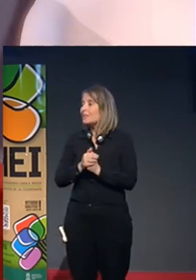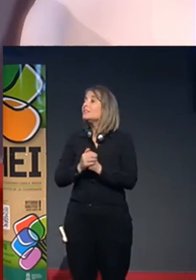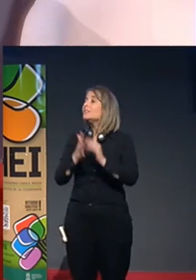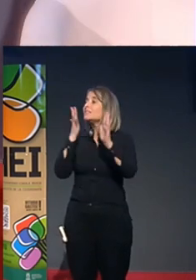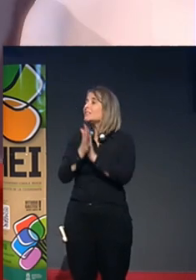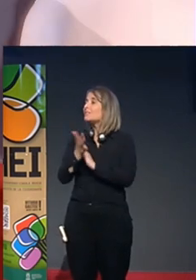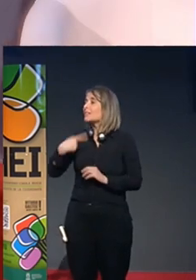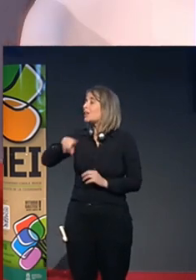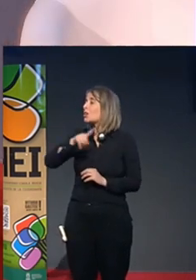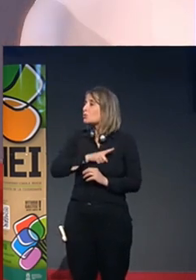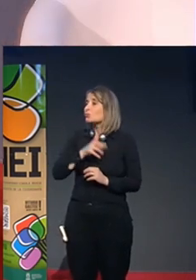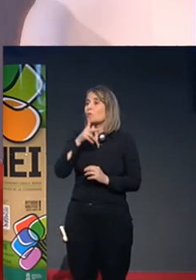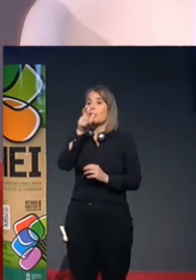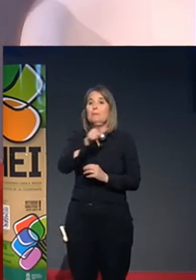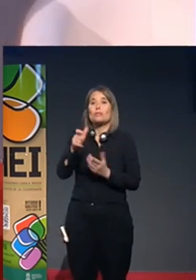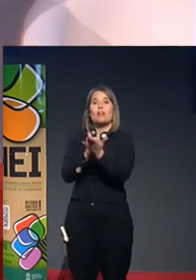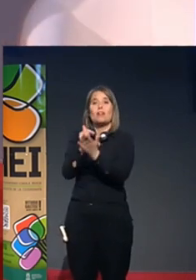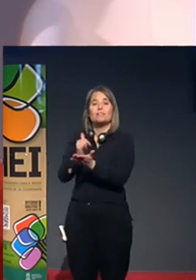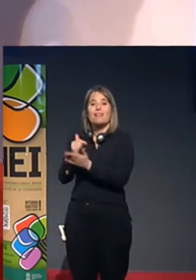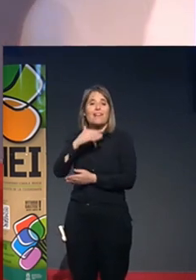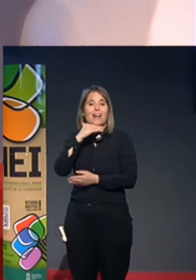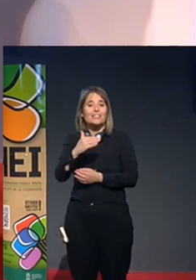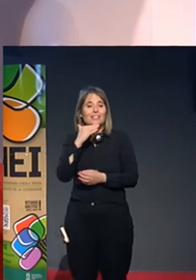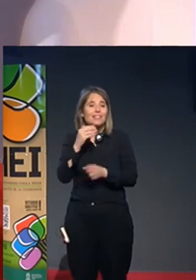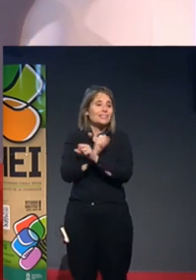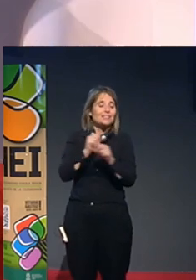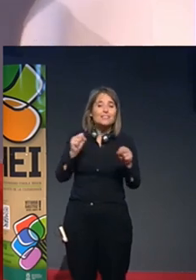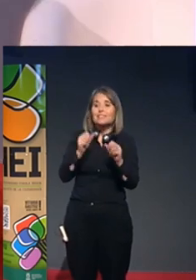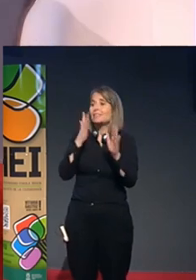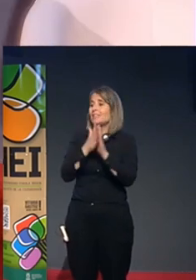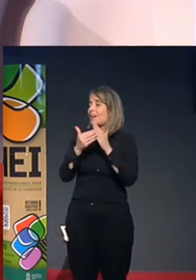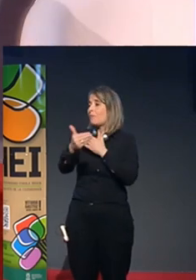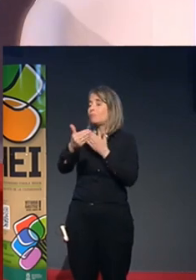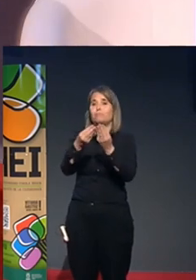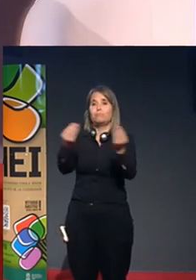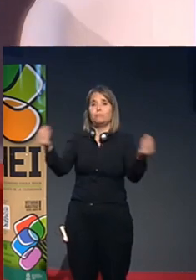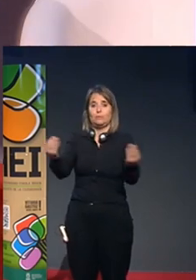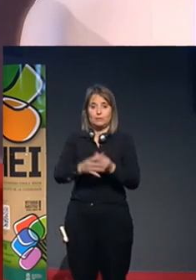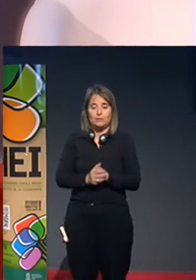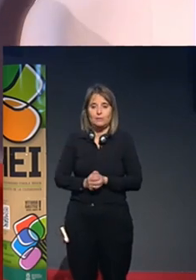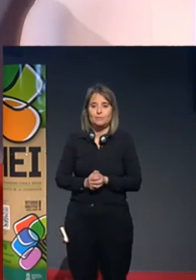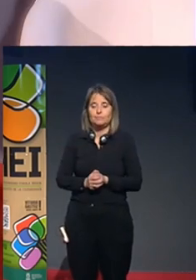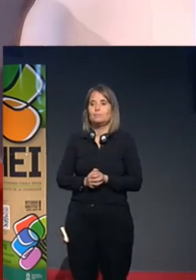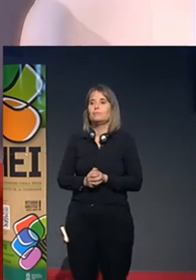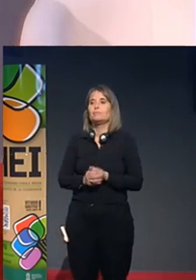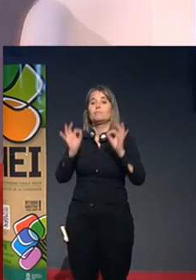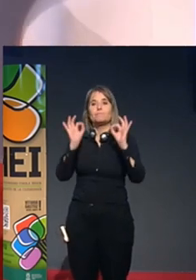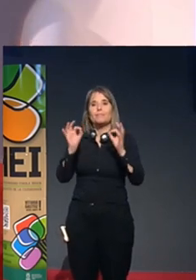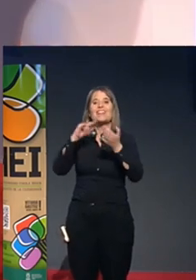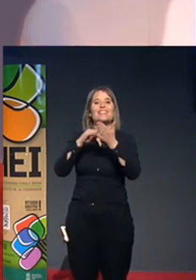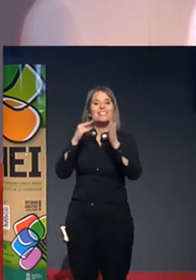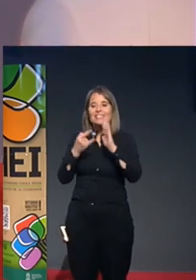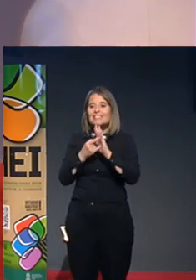a nuestros y nuestras agricultoras a ser Casi casi una especie en peligro de extinción Eso sí es un